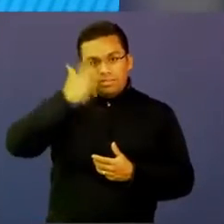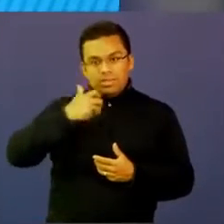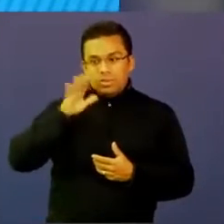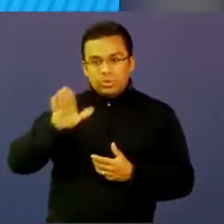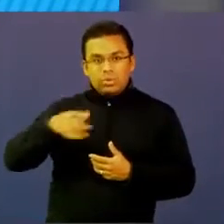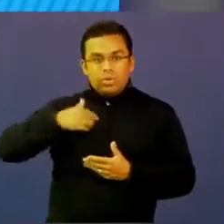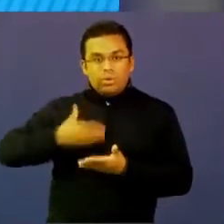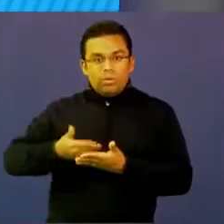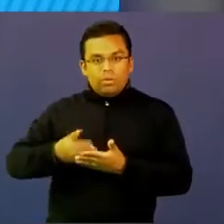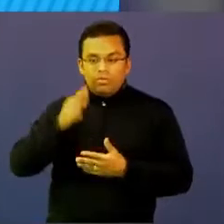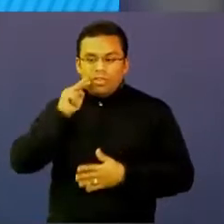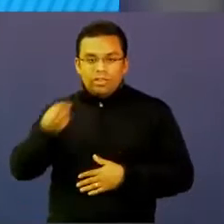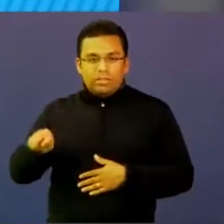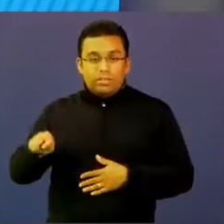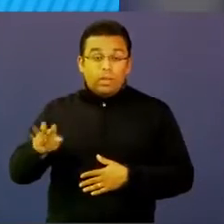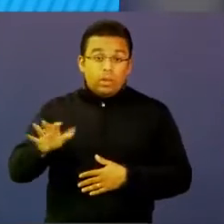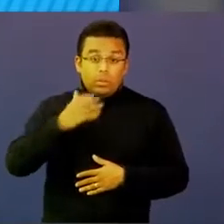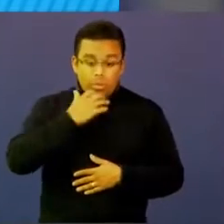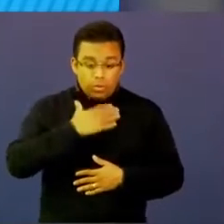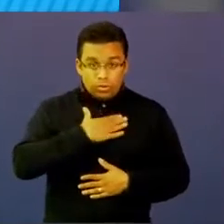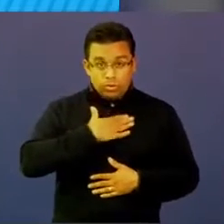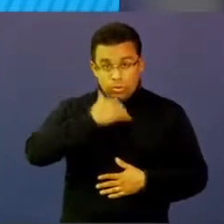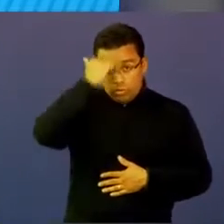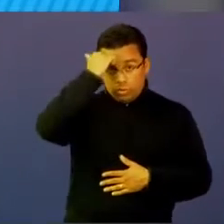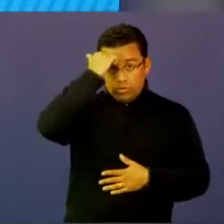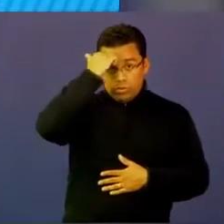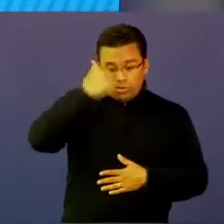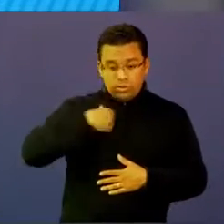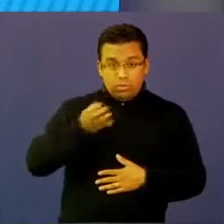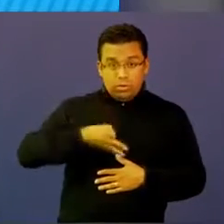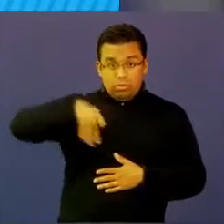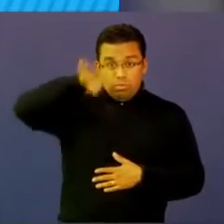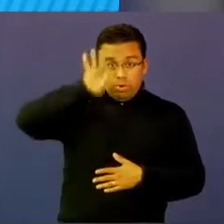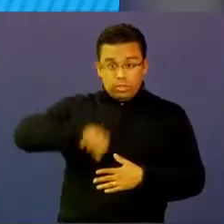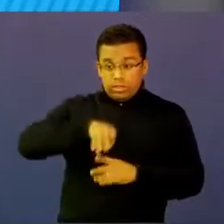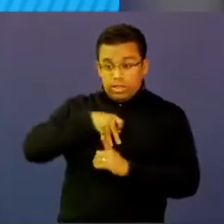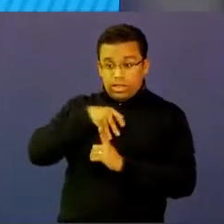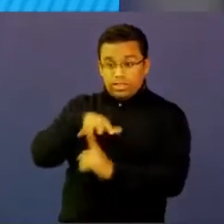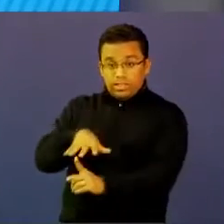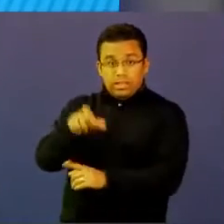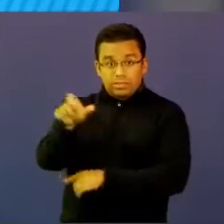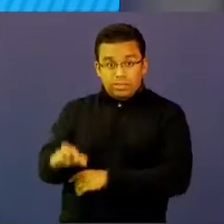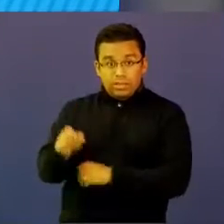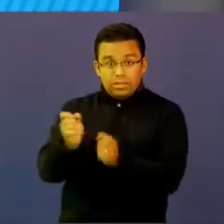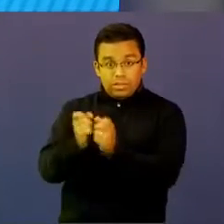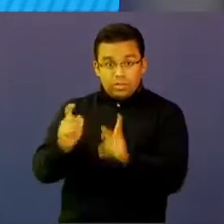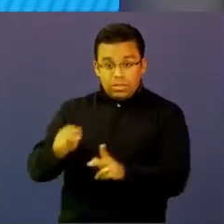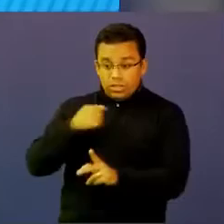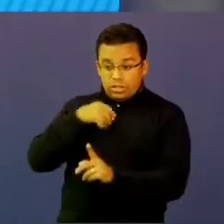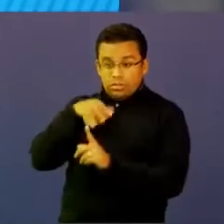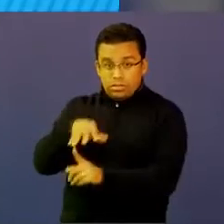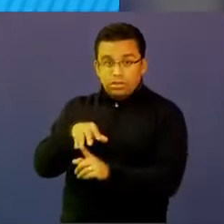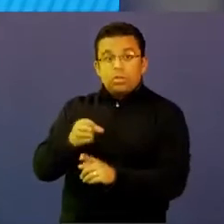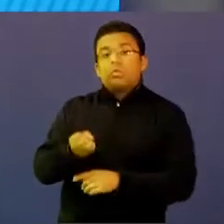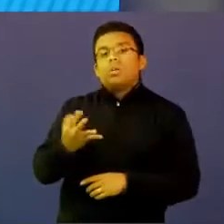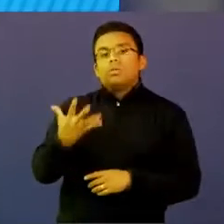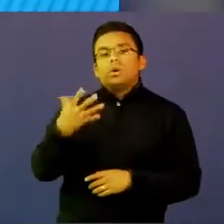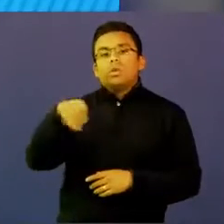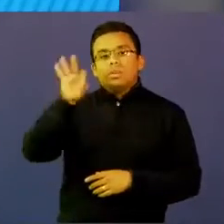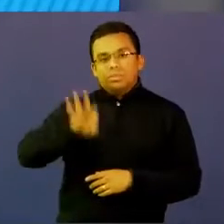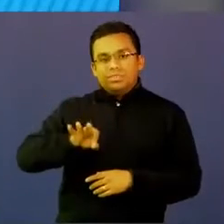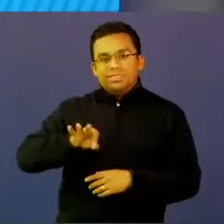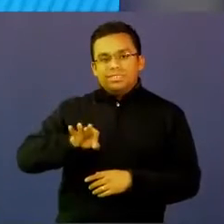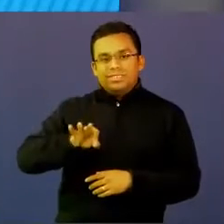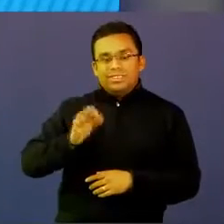cómo el maestro tiene un porcentaje de incidencia sobre esa formación del estudiante que va en un 50%.